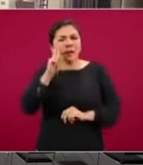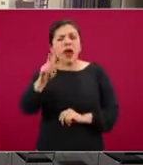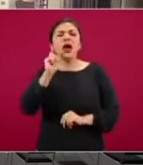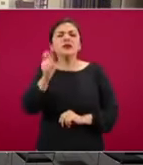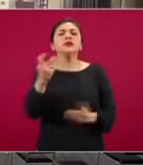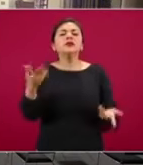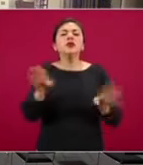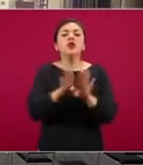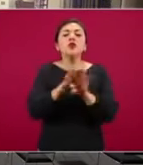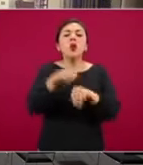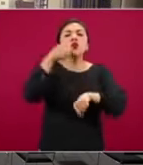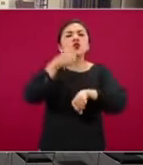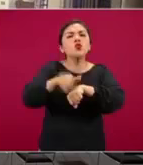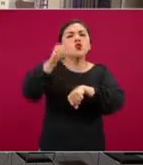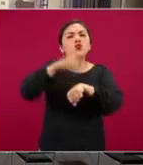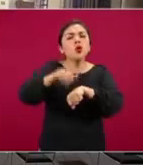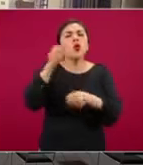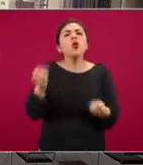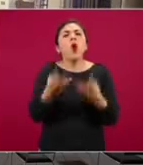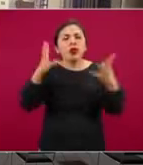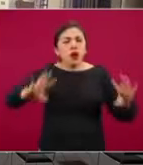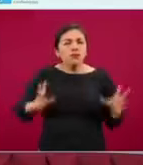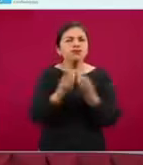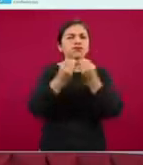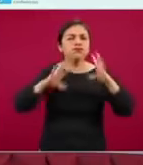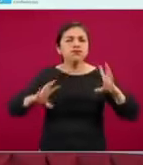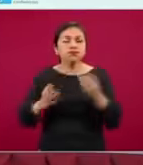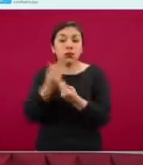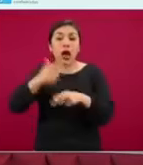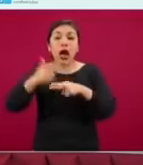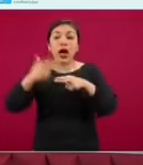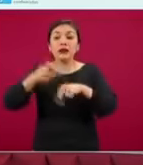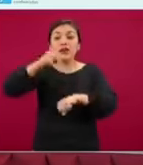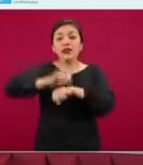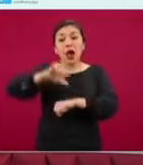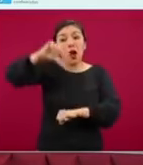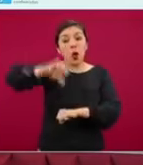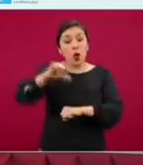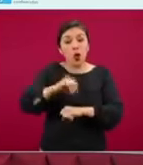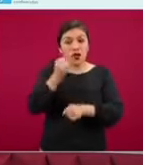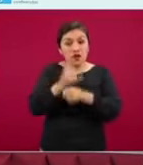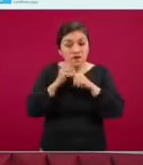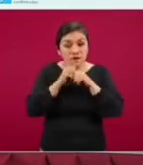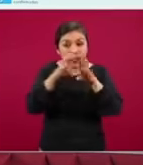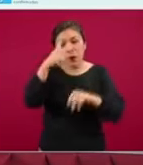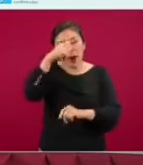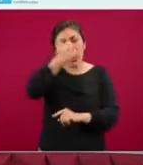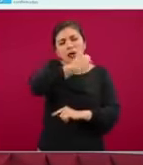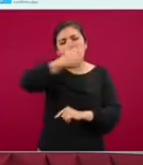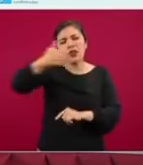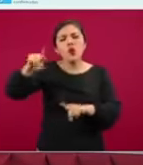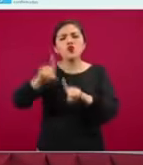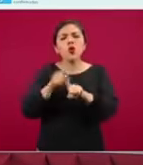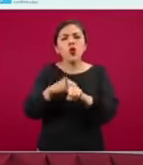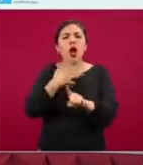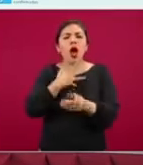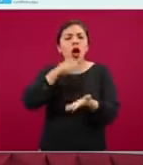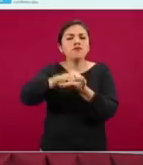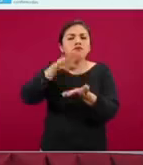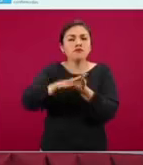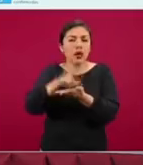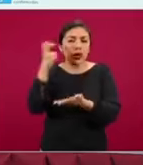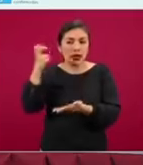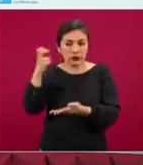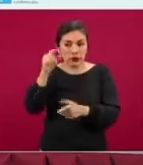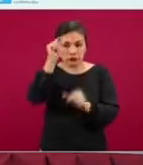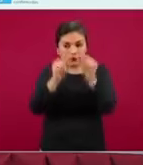encontrar los números acumulados hasta el momento o hasta el corte de la información para cada uno de los colores que está representado en las